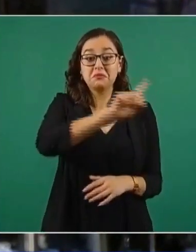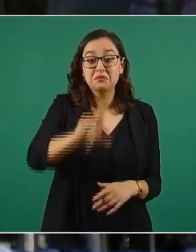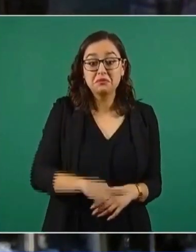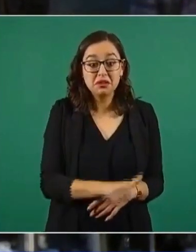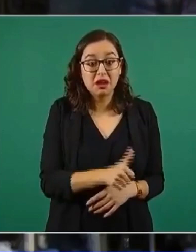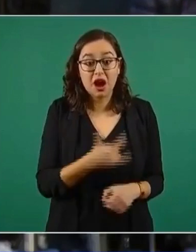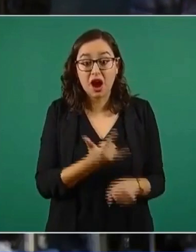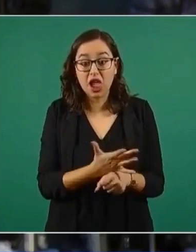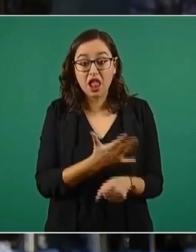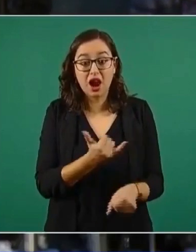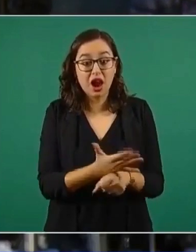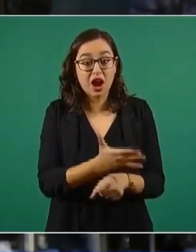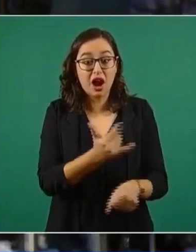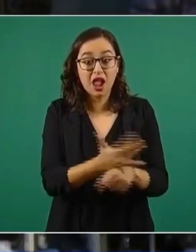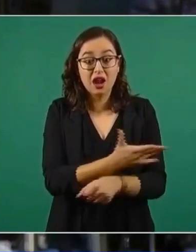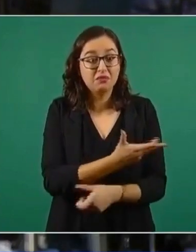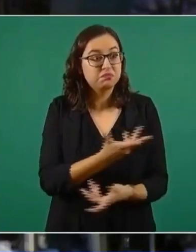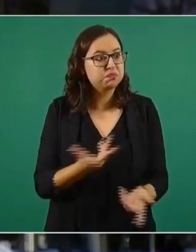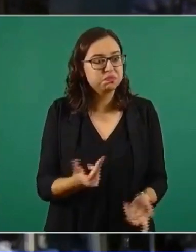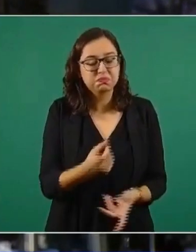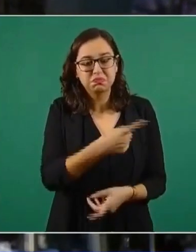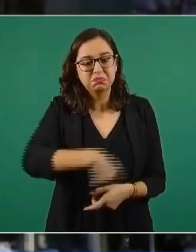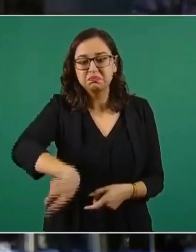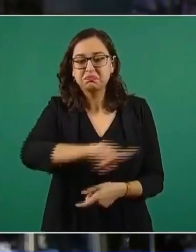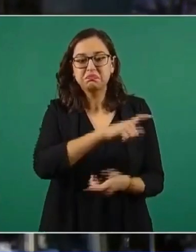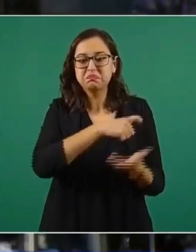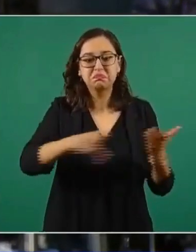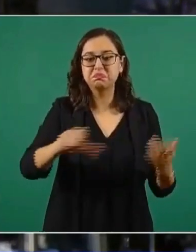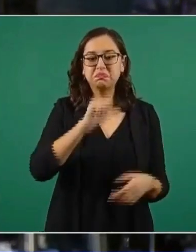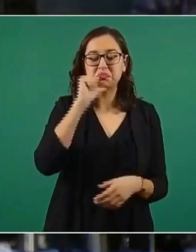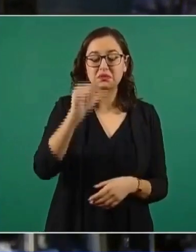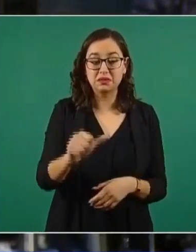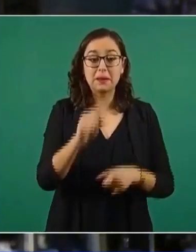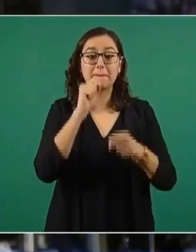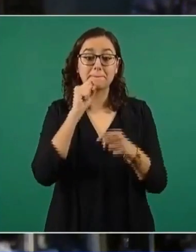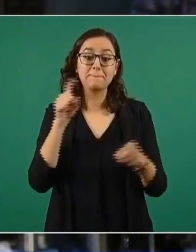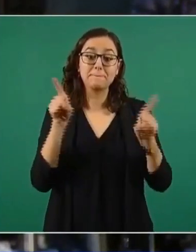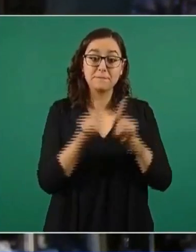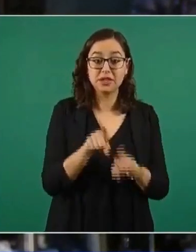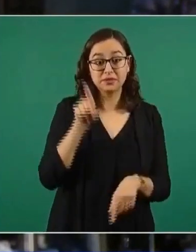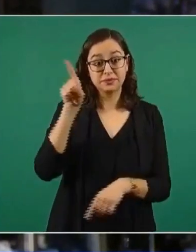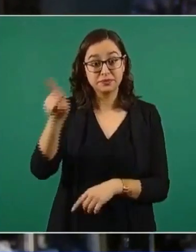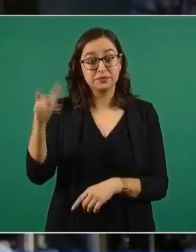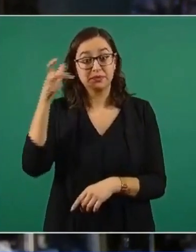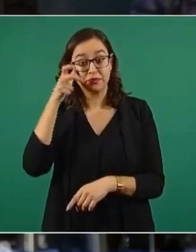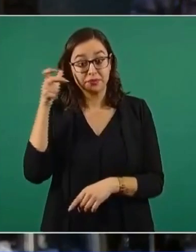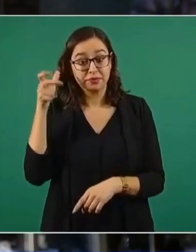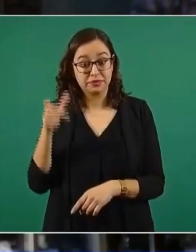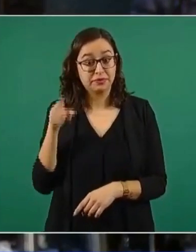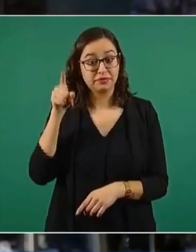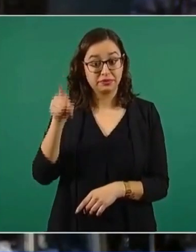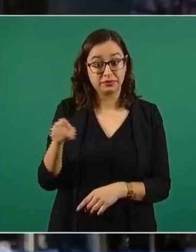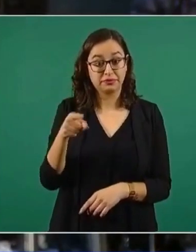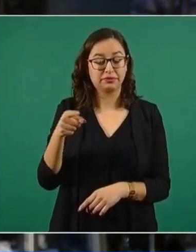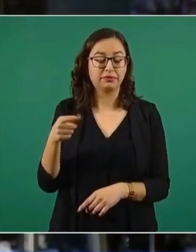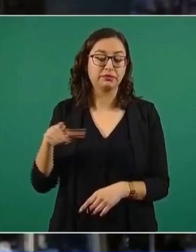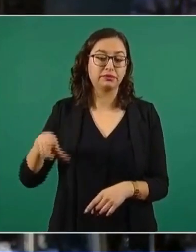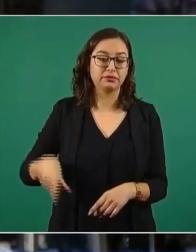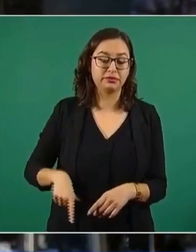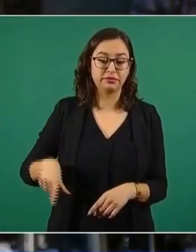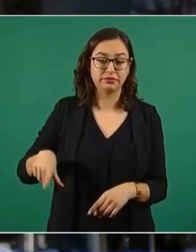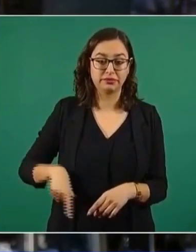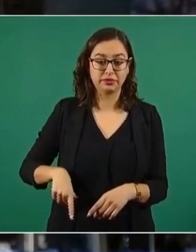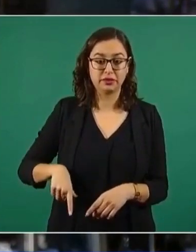el camino, presidente. Igual sucede en el estado de Hidalgo, que gobierna Omar Fayad Meneses del